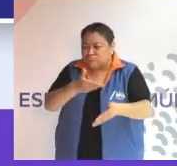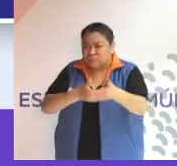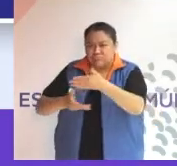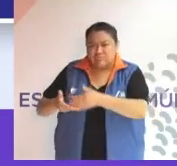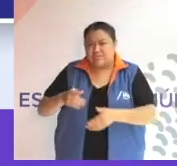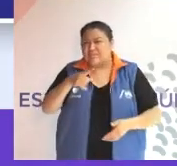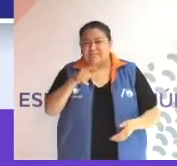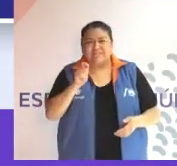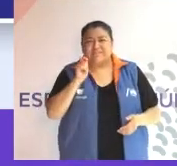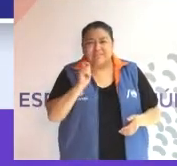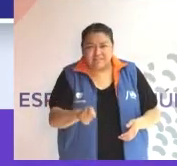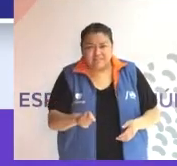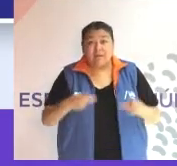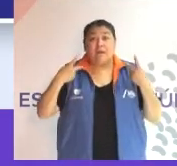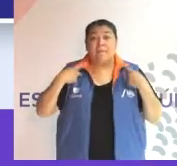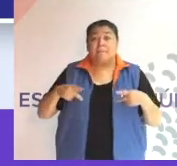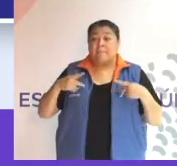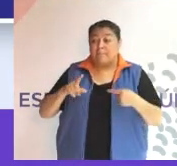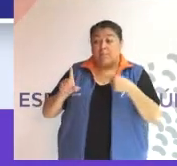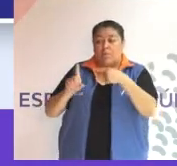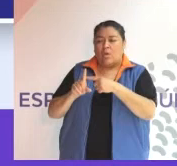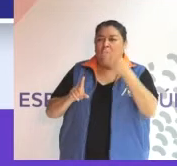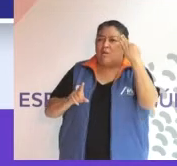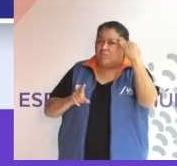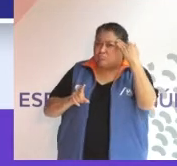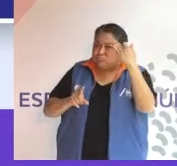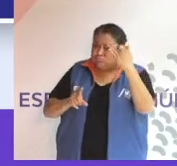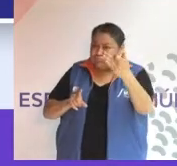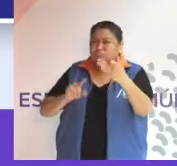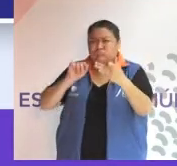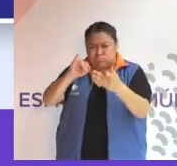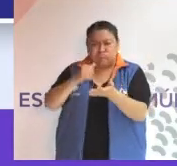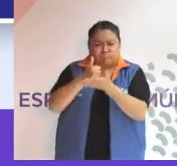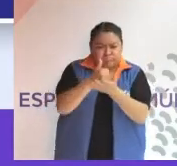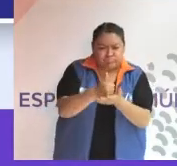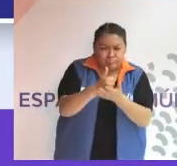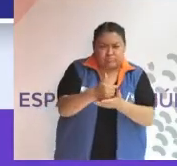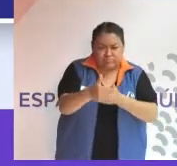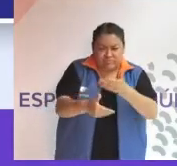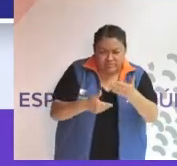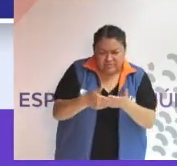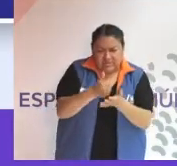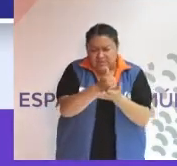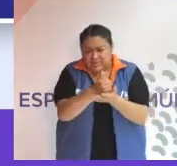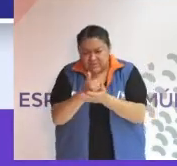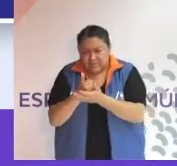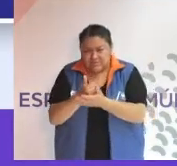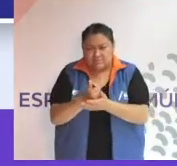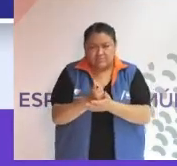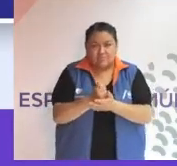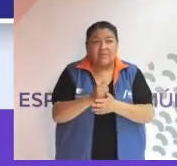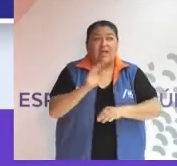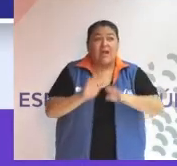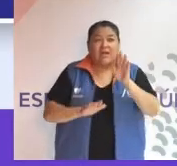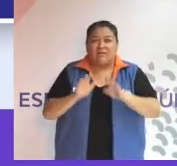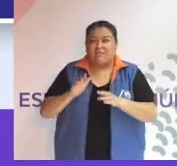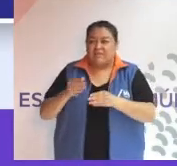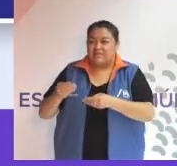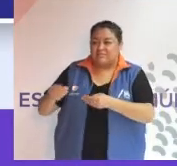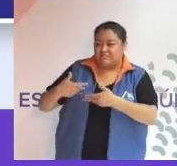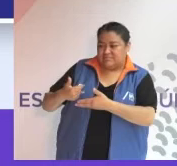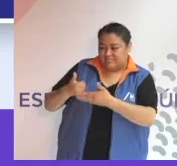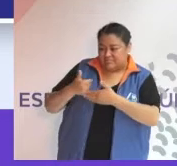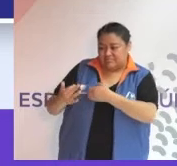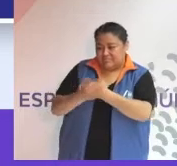Que a través del tiempo la gente sí ayuda, sí da, pero como lo da, a lo mejor no es como exactamente queremos nosotros en esta organización que